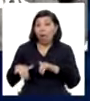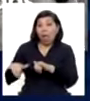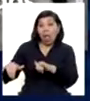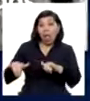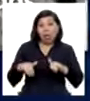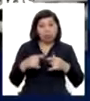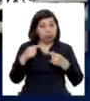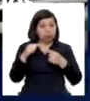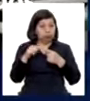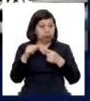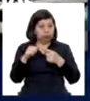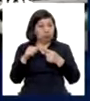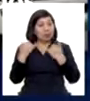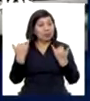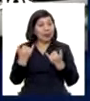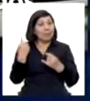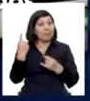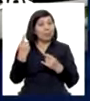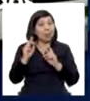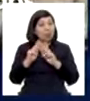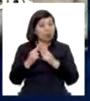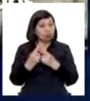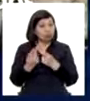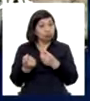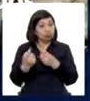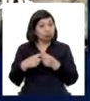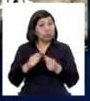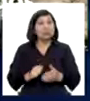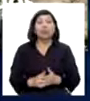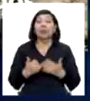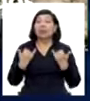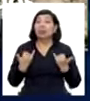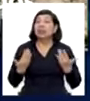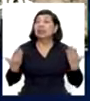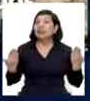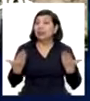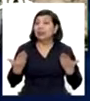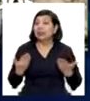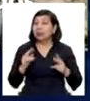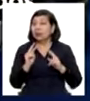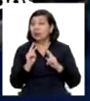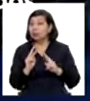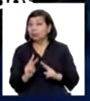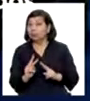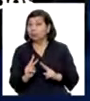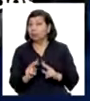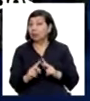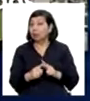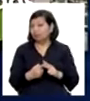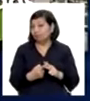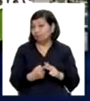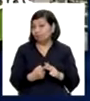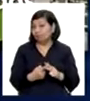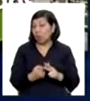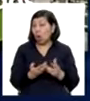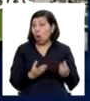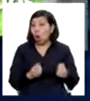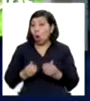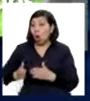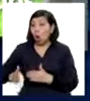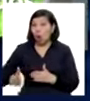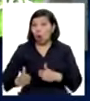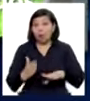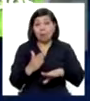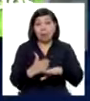igualdad. Esa es la categoría que hemos manejado uh-huh. desde la primera convocatoria. Y esta categoría lo que mira son las iniciativas, las estrategias